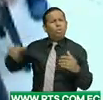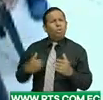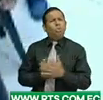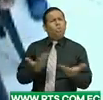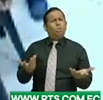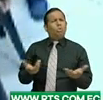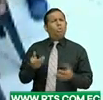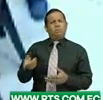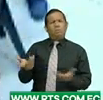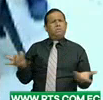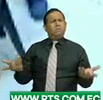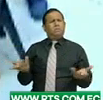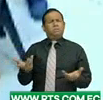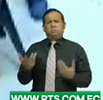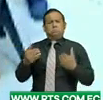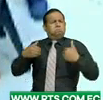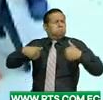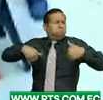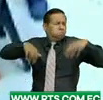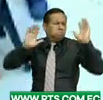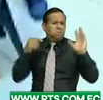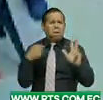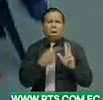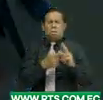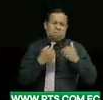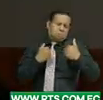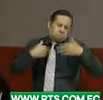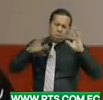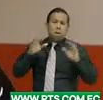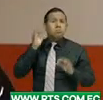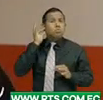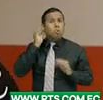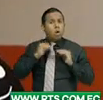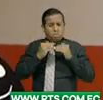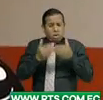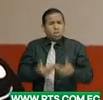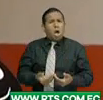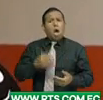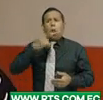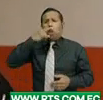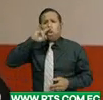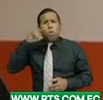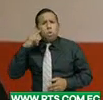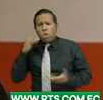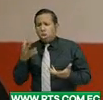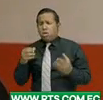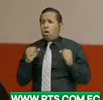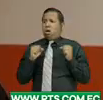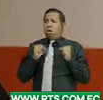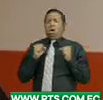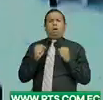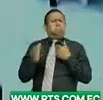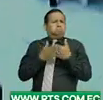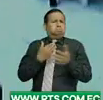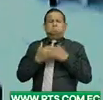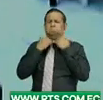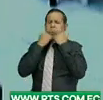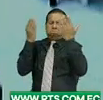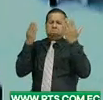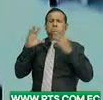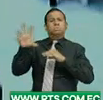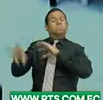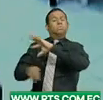Un niño ahí, no tienen precaución de nada porque está una señora embarazada también ahí. Se asustan y todas las criaturas.